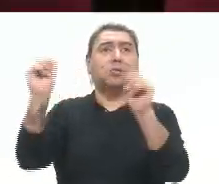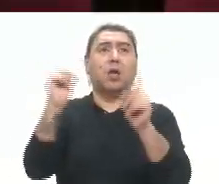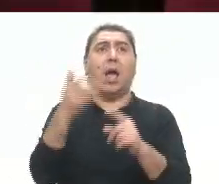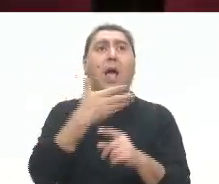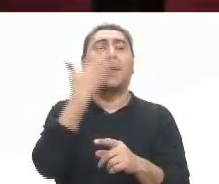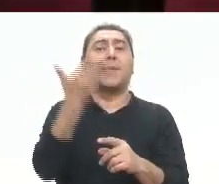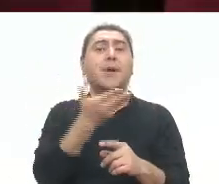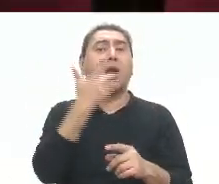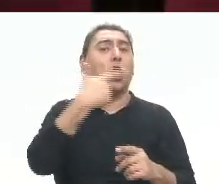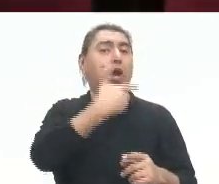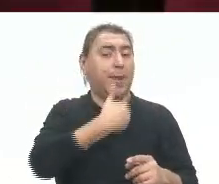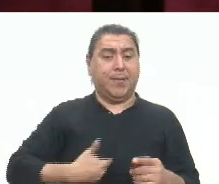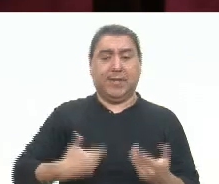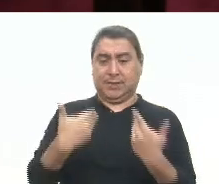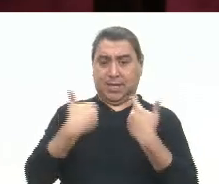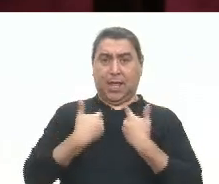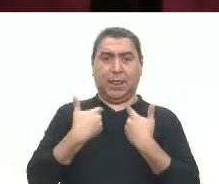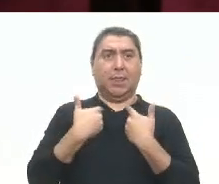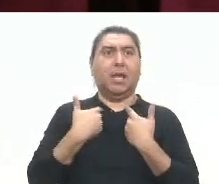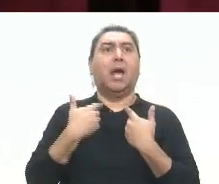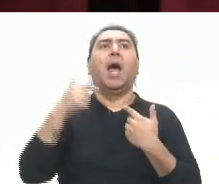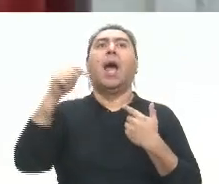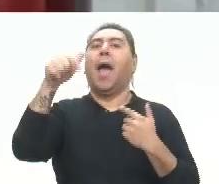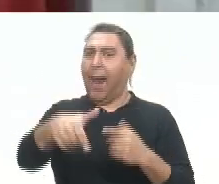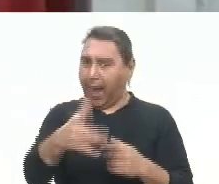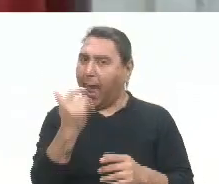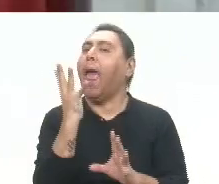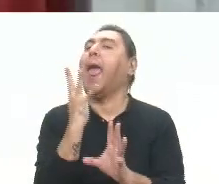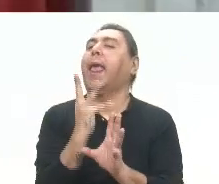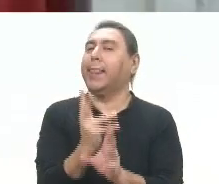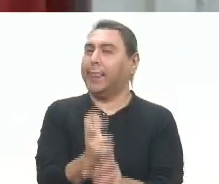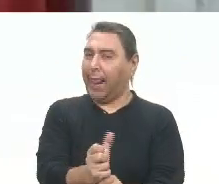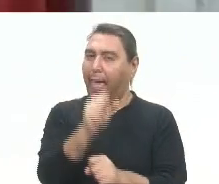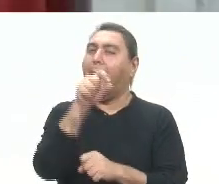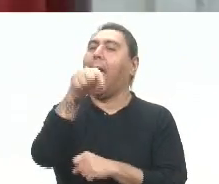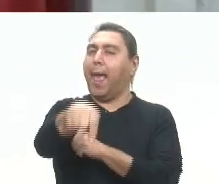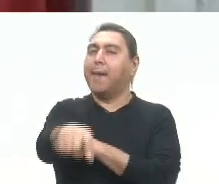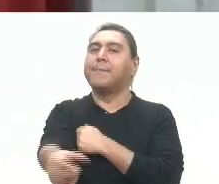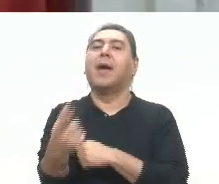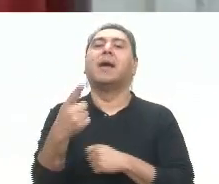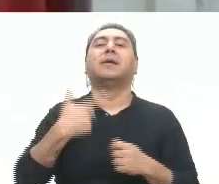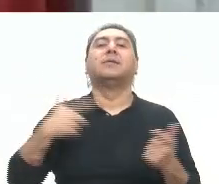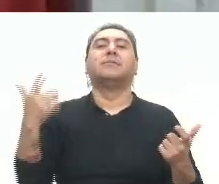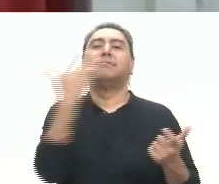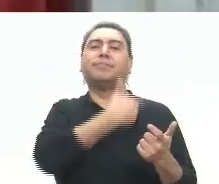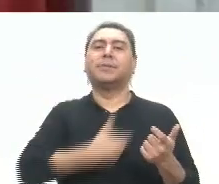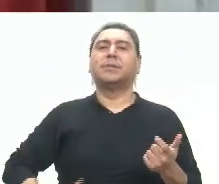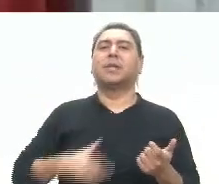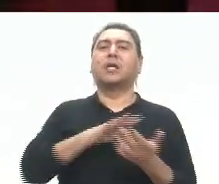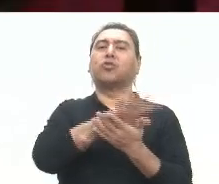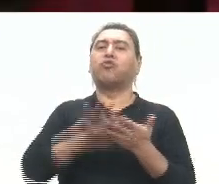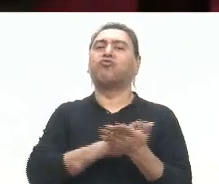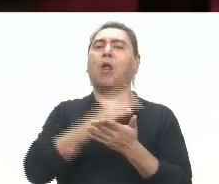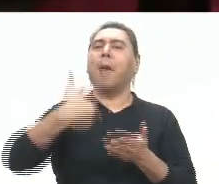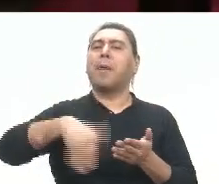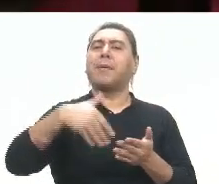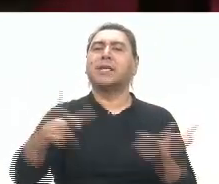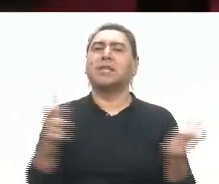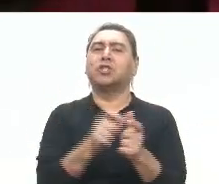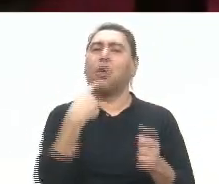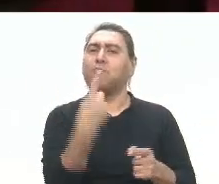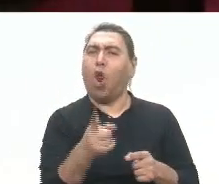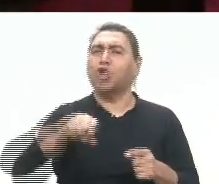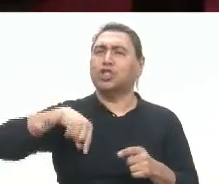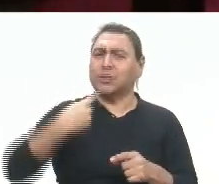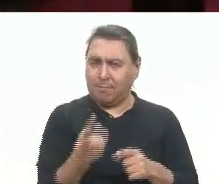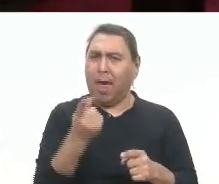presidencia. Presidente, nosotros claro, resolvemos. Acá está la trampa. La presidencia va a resolver cuándo va a ser la próxima sesión. Bueno, quédese, está bien. Tranquilo. Ahí está la trampa, porque están